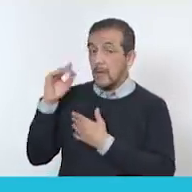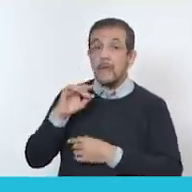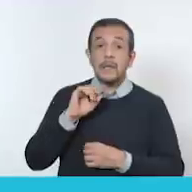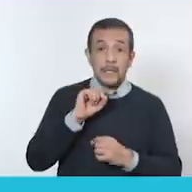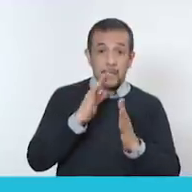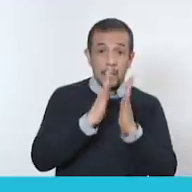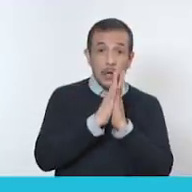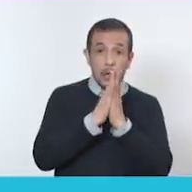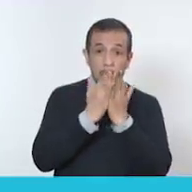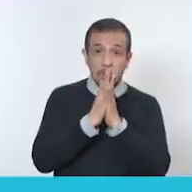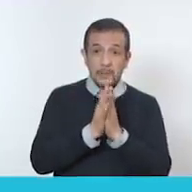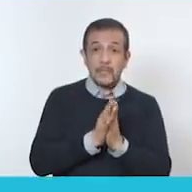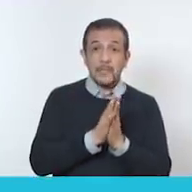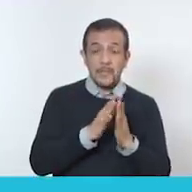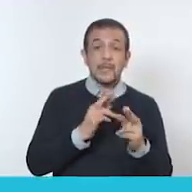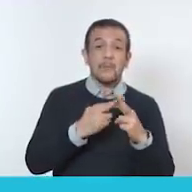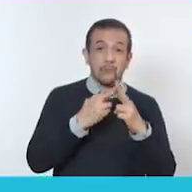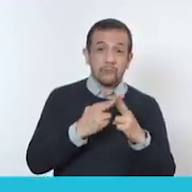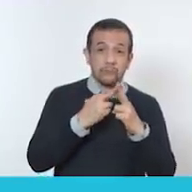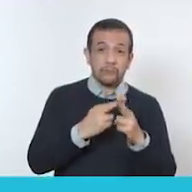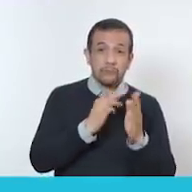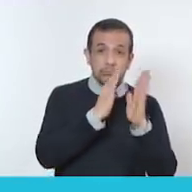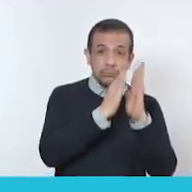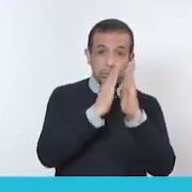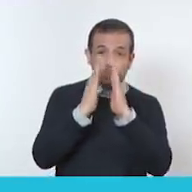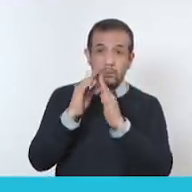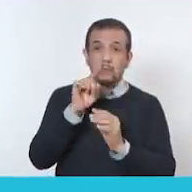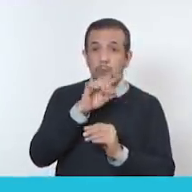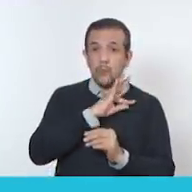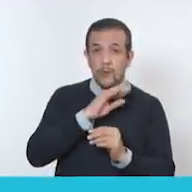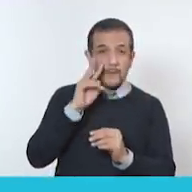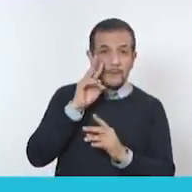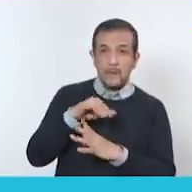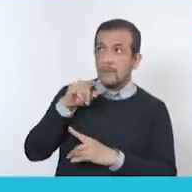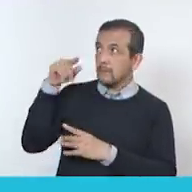puedes encontrar los libros de texto en la página